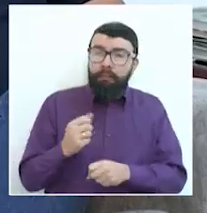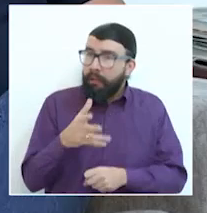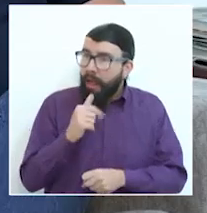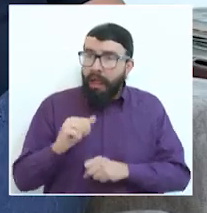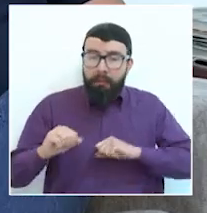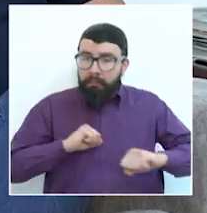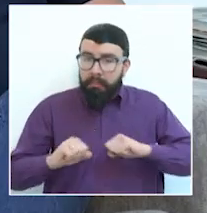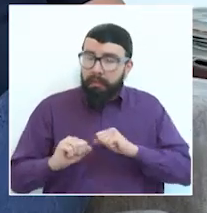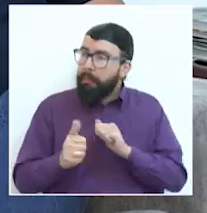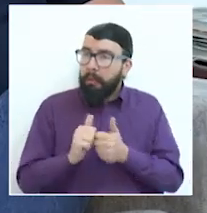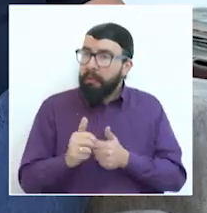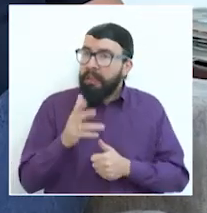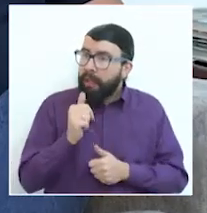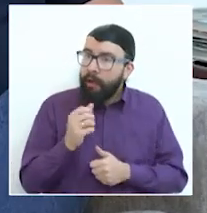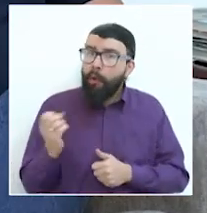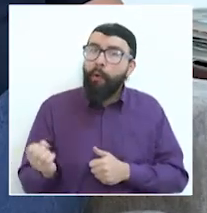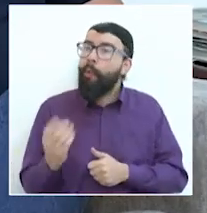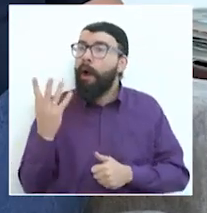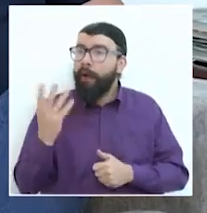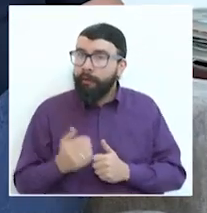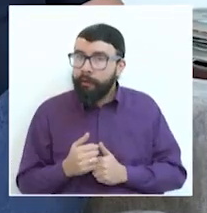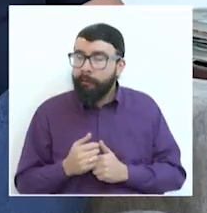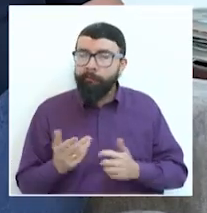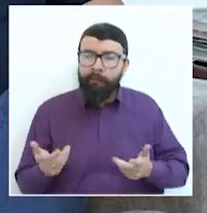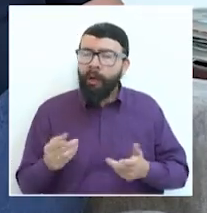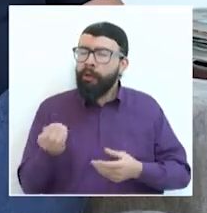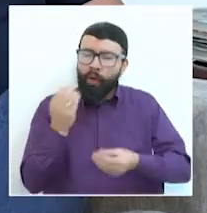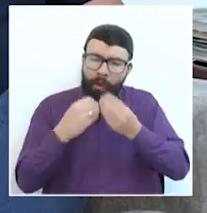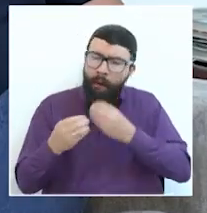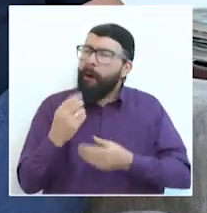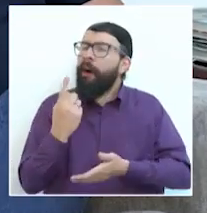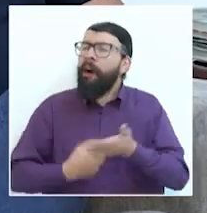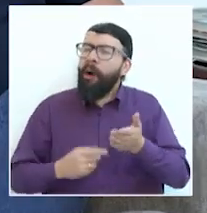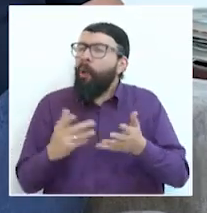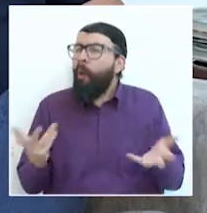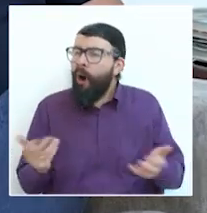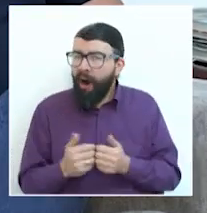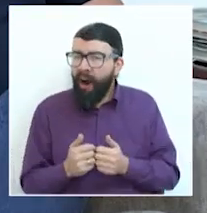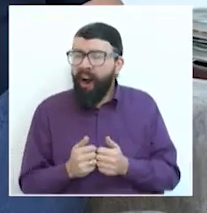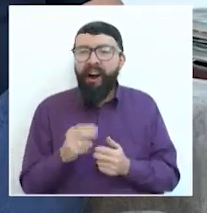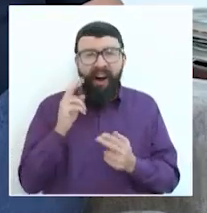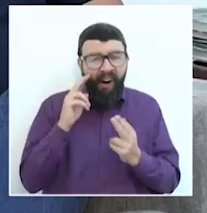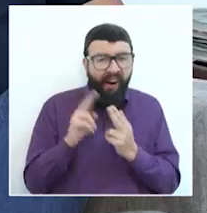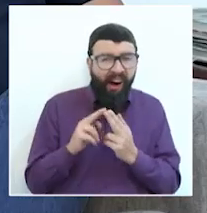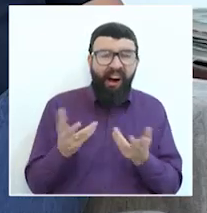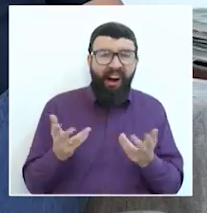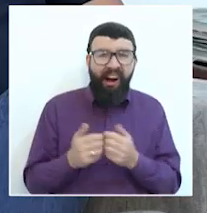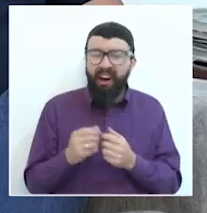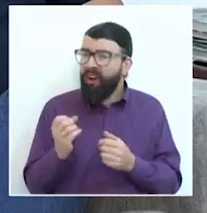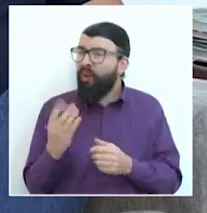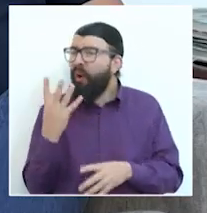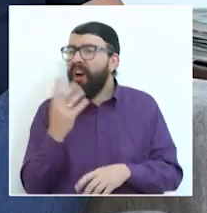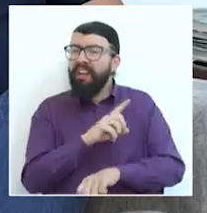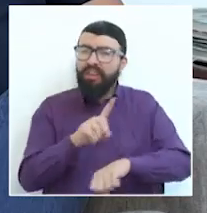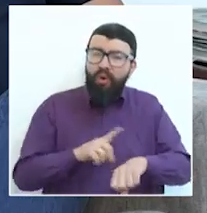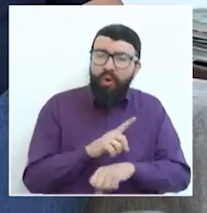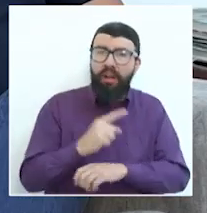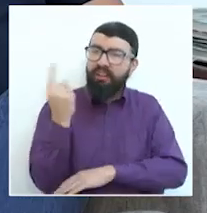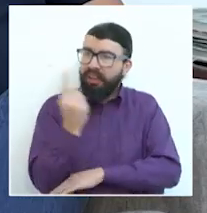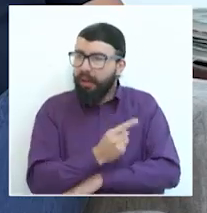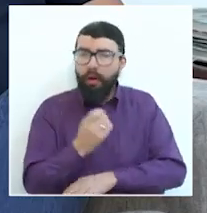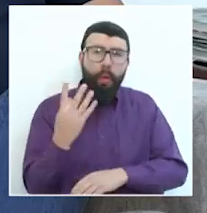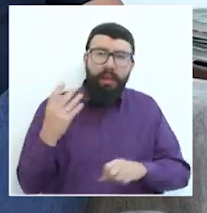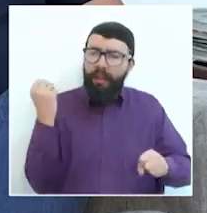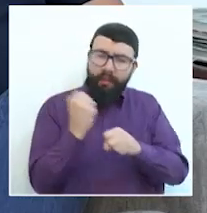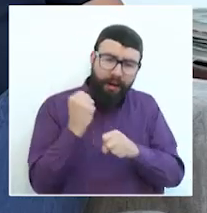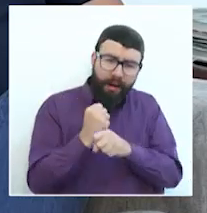actividad física? Esa es una. ¿Qué tipo de nutrición es la que estás llevando? ¿Sí? ¿Cuántas horas al día estás